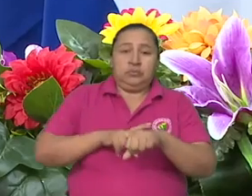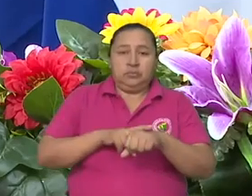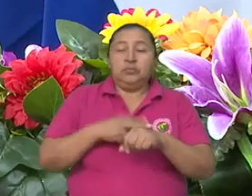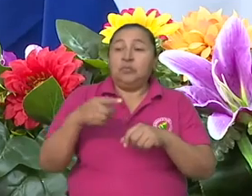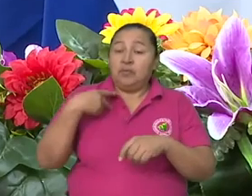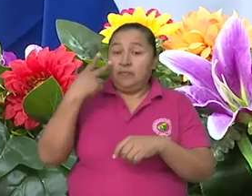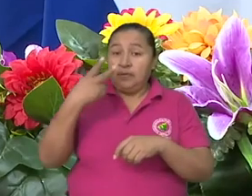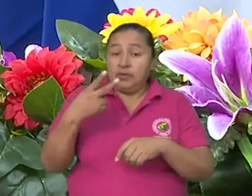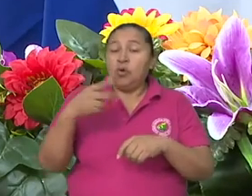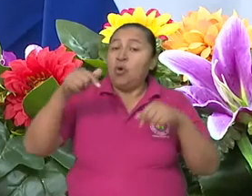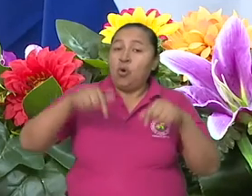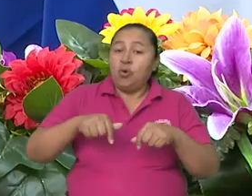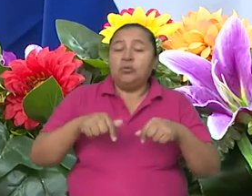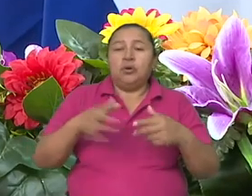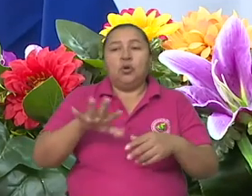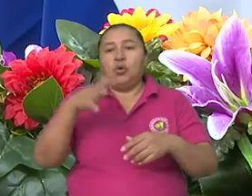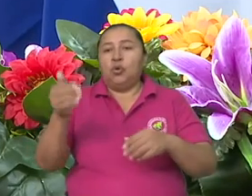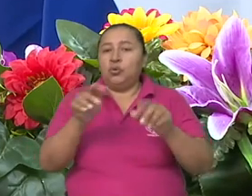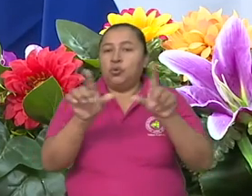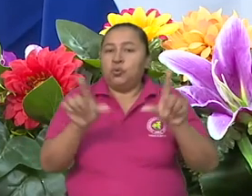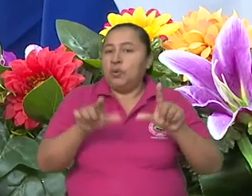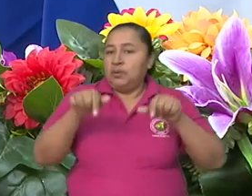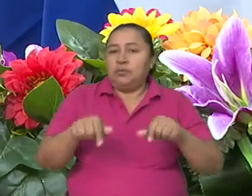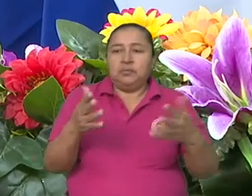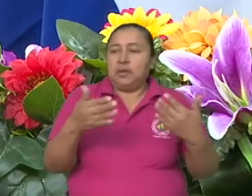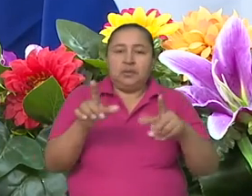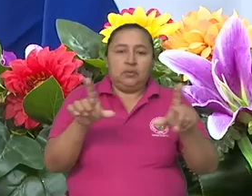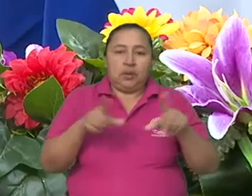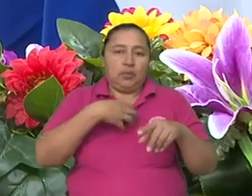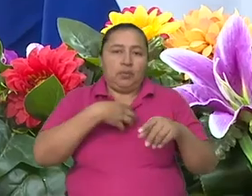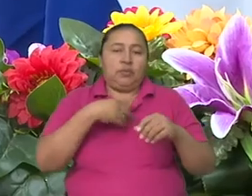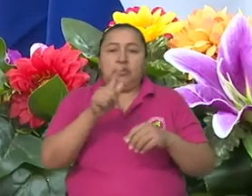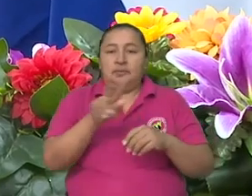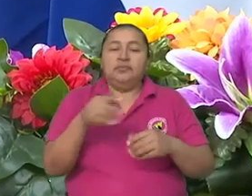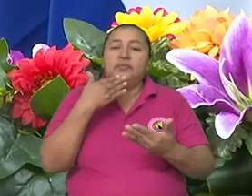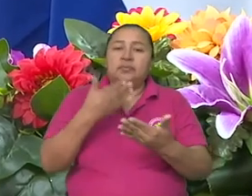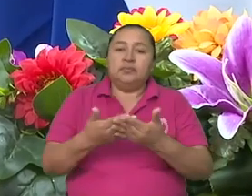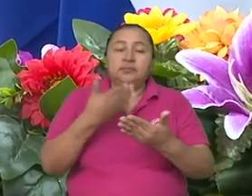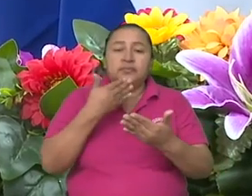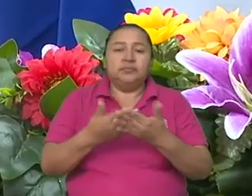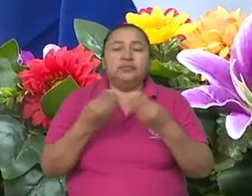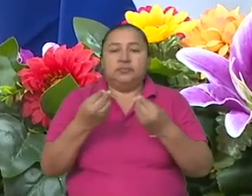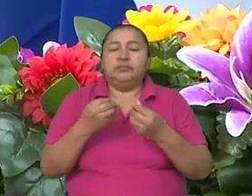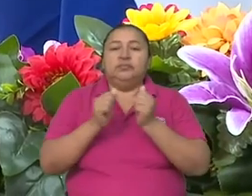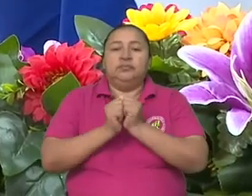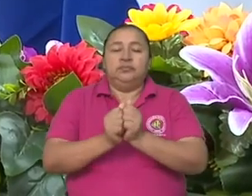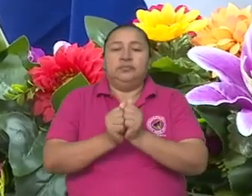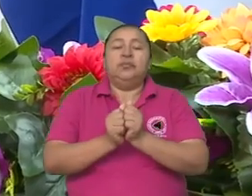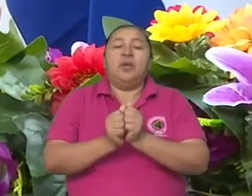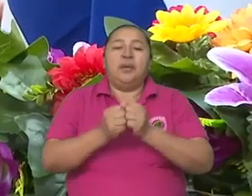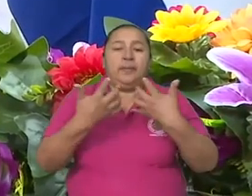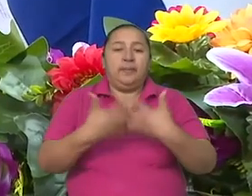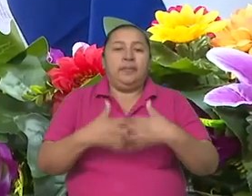habrán notado, hoy nos encontramos pues fuera de nuestro estudio y agradecemos precisamente a los hermanos y hermanas de la empresa portuaria que